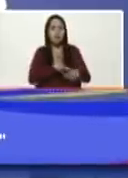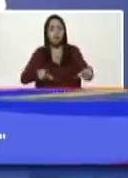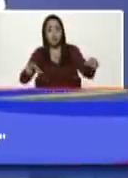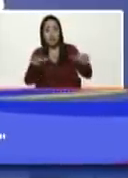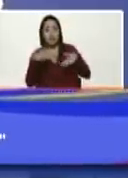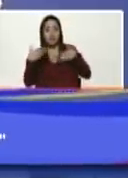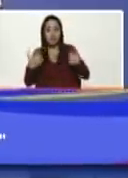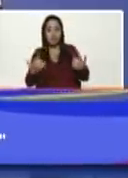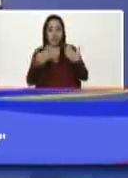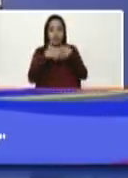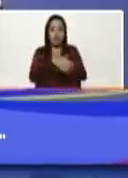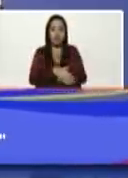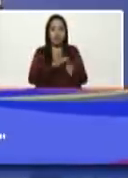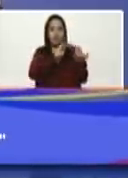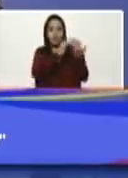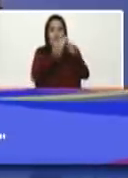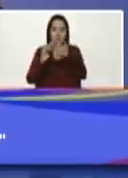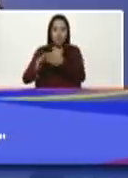en el país.